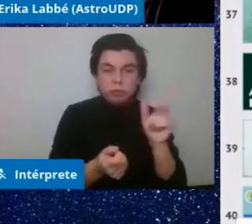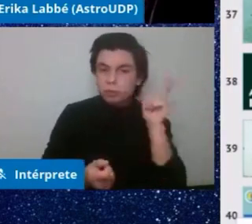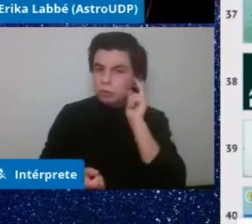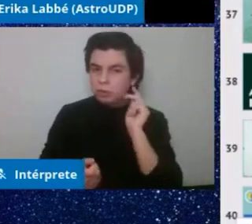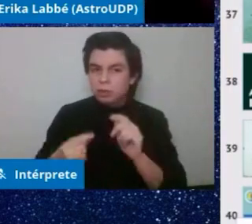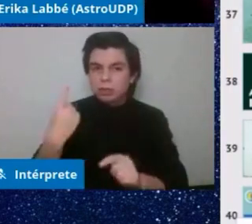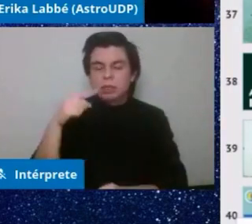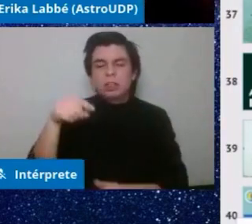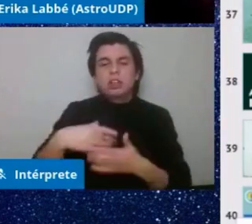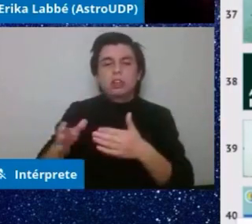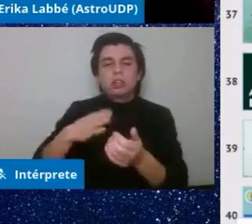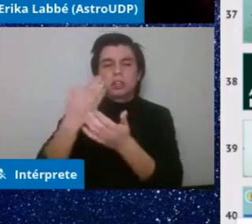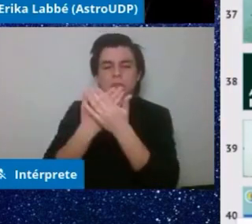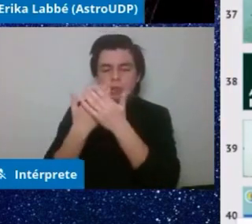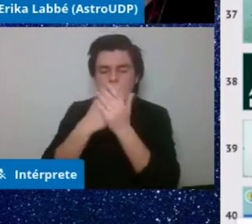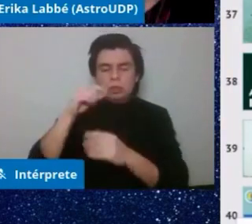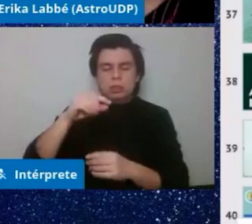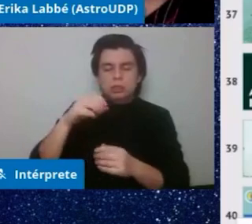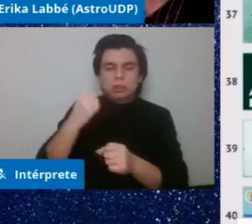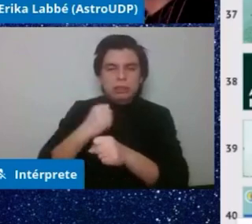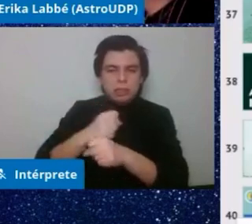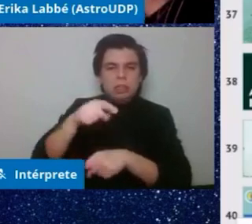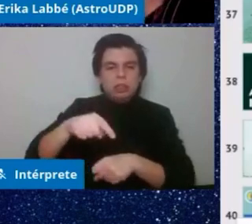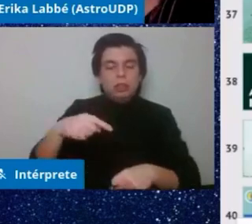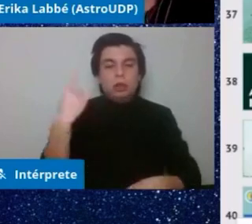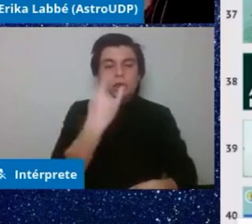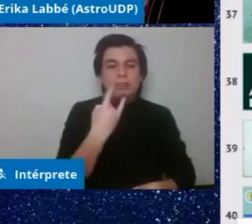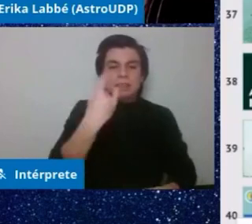Central en Coquimbo. Así que yo creo que de